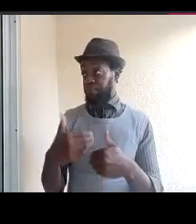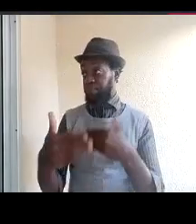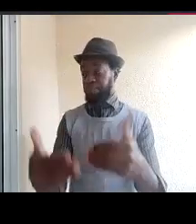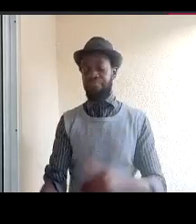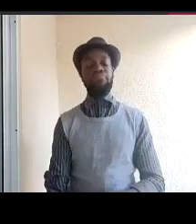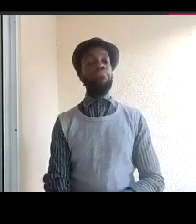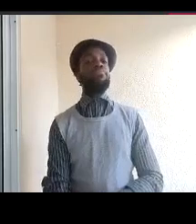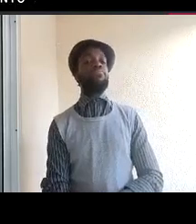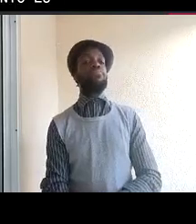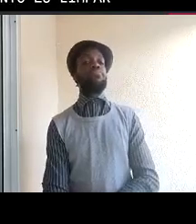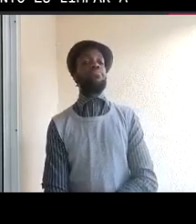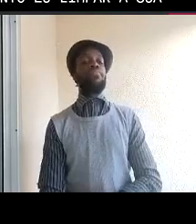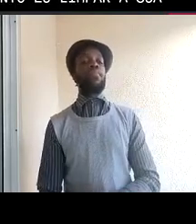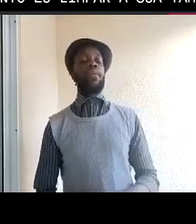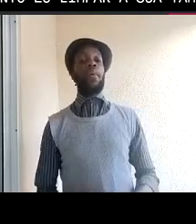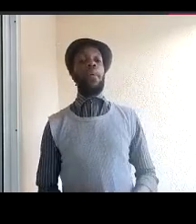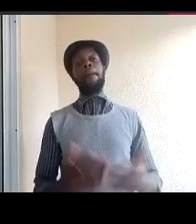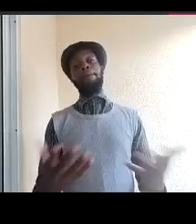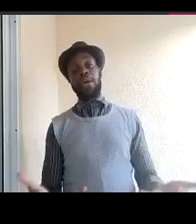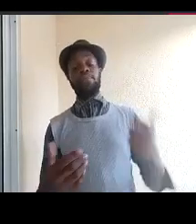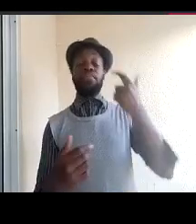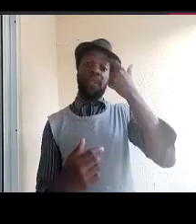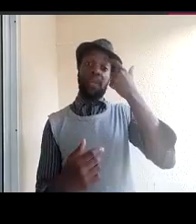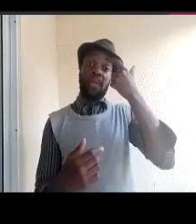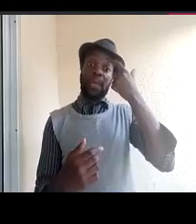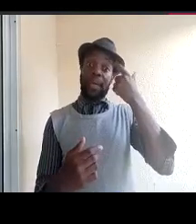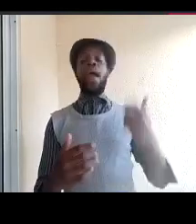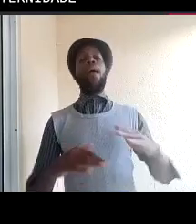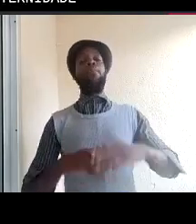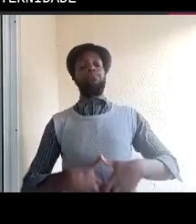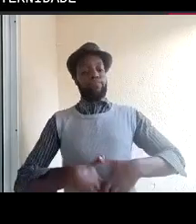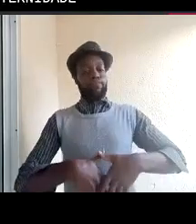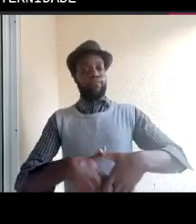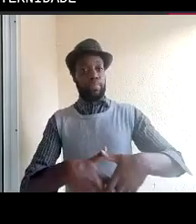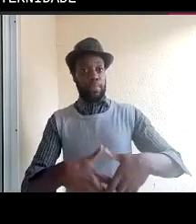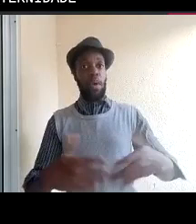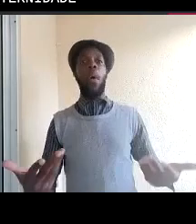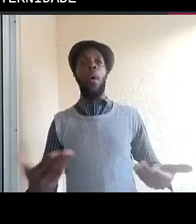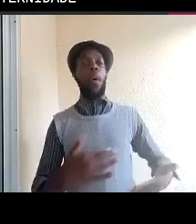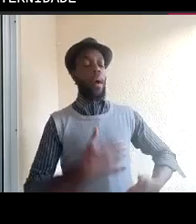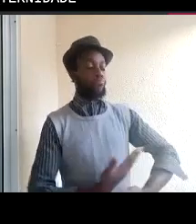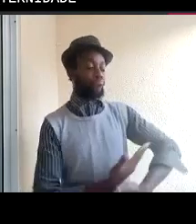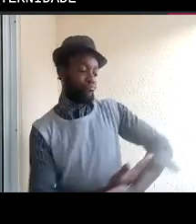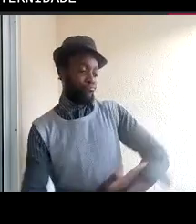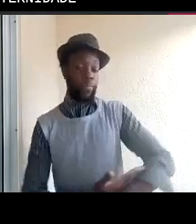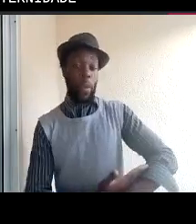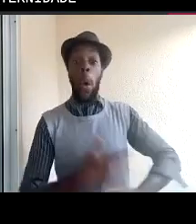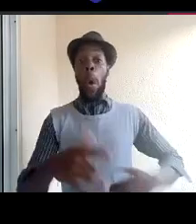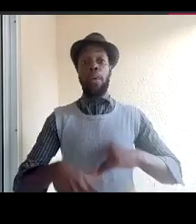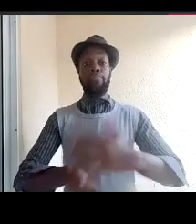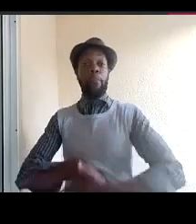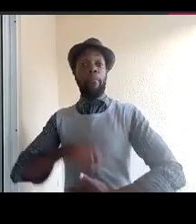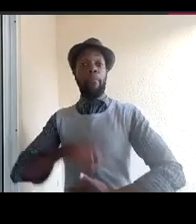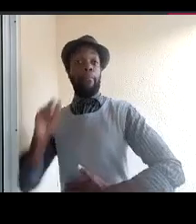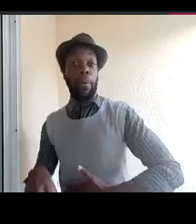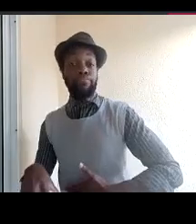En cuanto al embarazo, maternidad y aborto, muchas mujeres adolescentes entre 15 y 19 años de edad han comenzado a